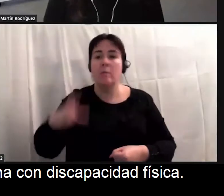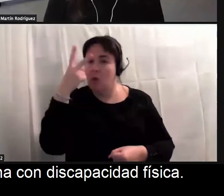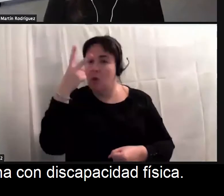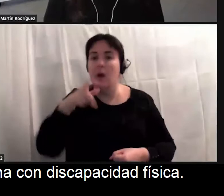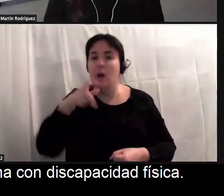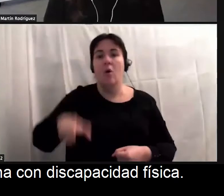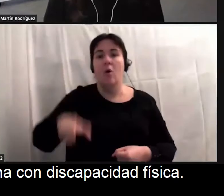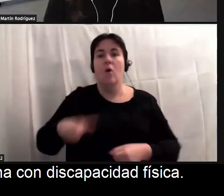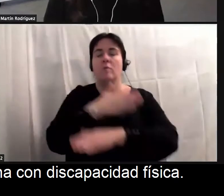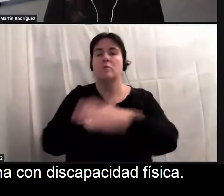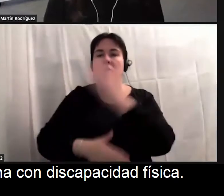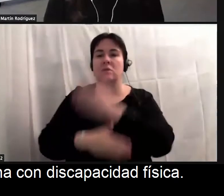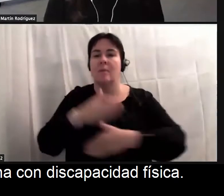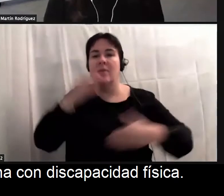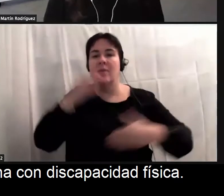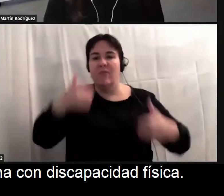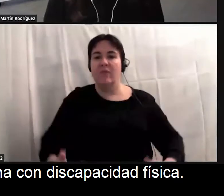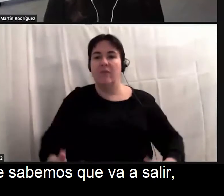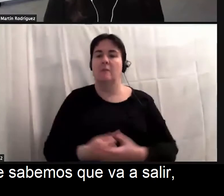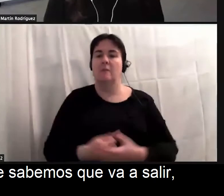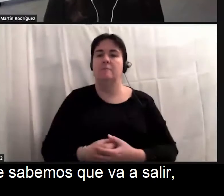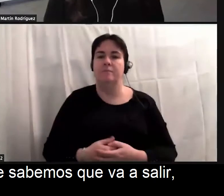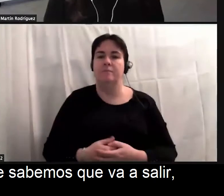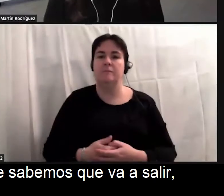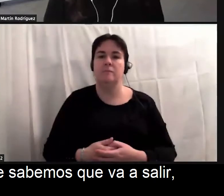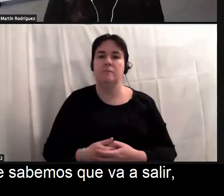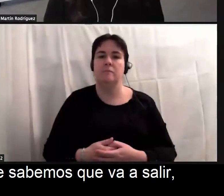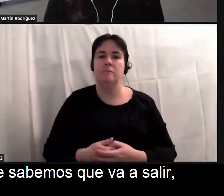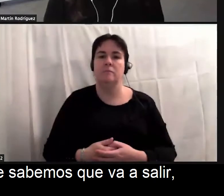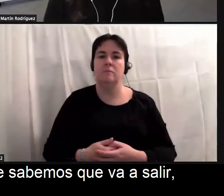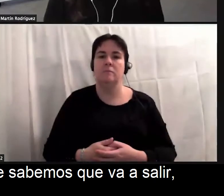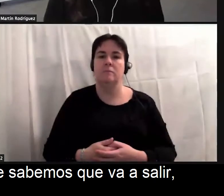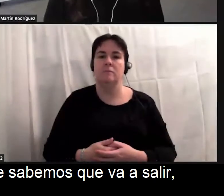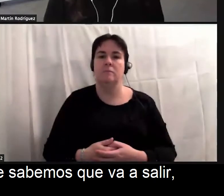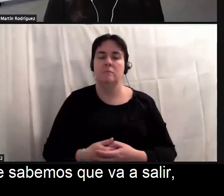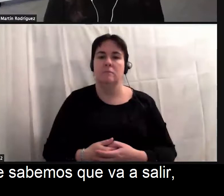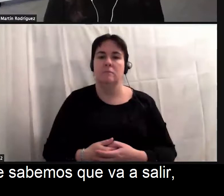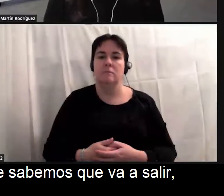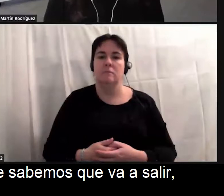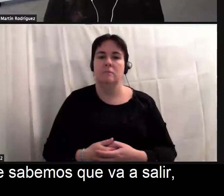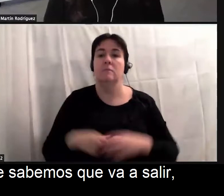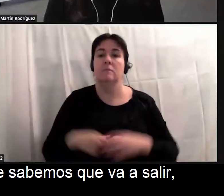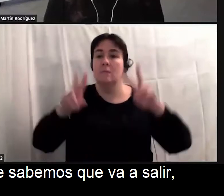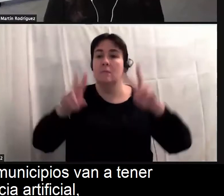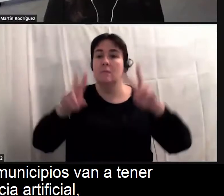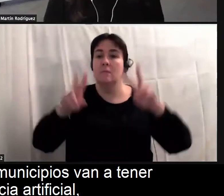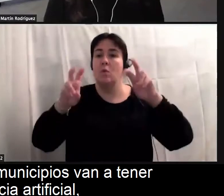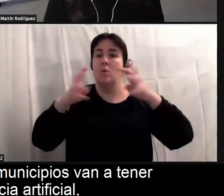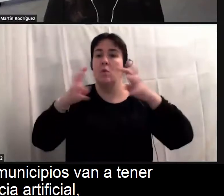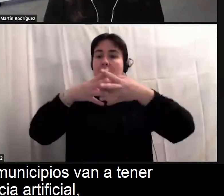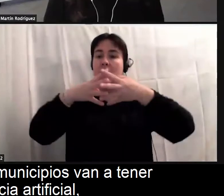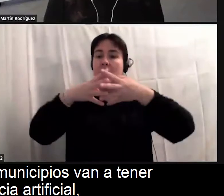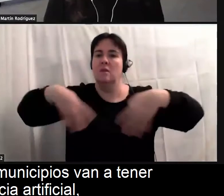física? Esa es la nueva infraestructura que sabemos que va a salir. También sabemos que